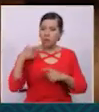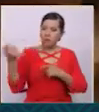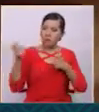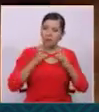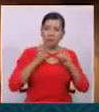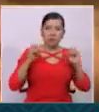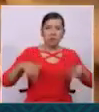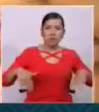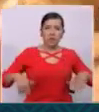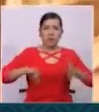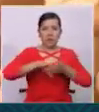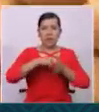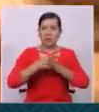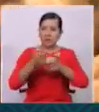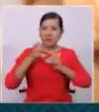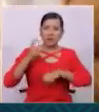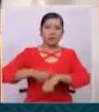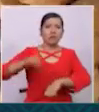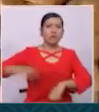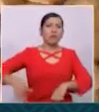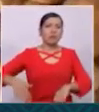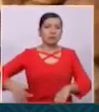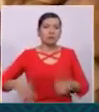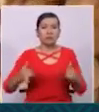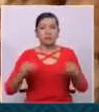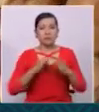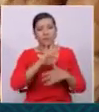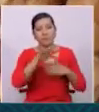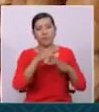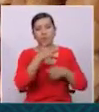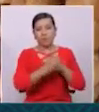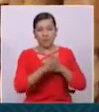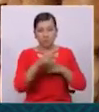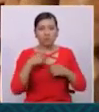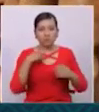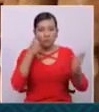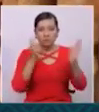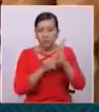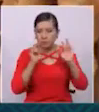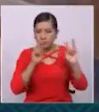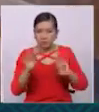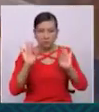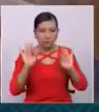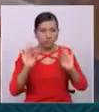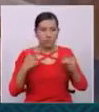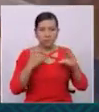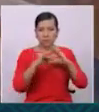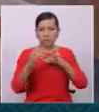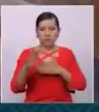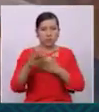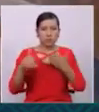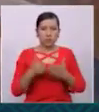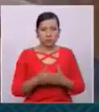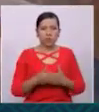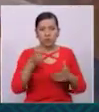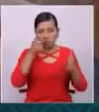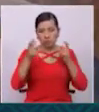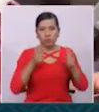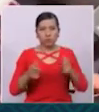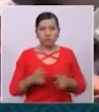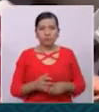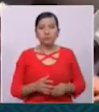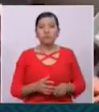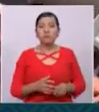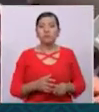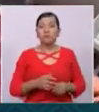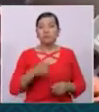harina. Al respecto, el gobierno convocará al sector para verificar y garantizar el abastecimiento de estos insumos. A partir del